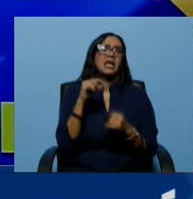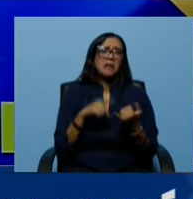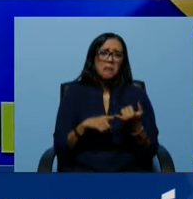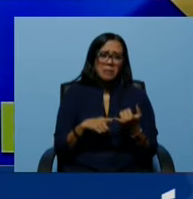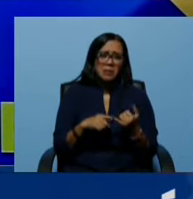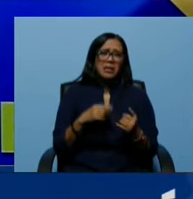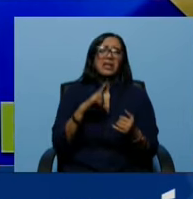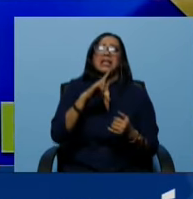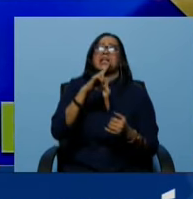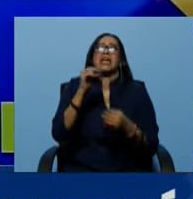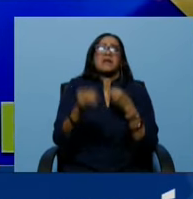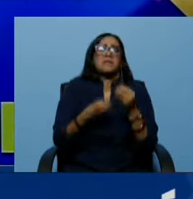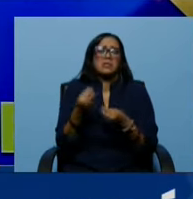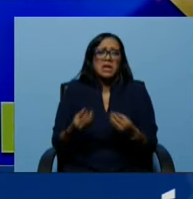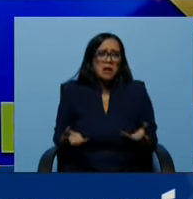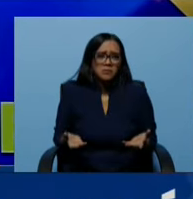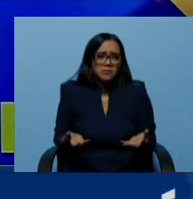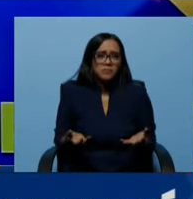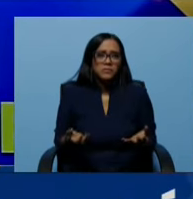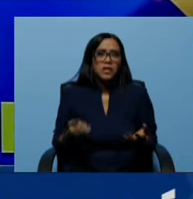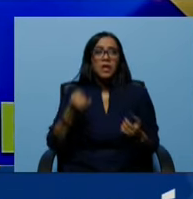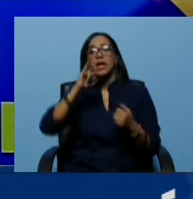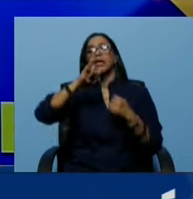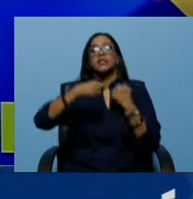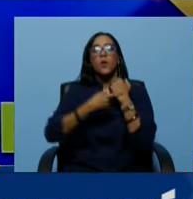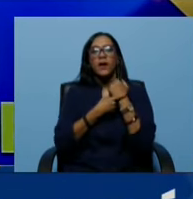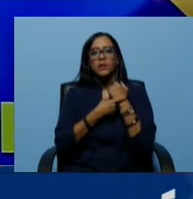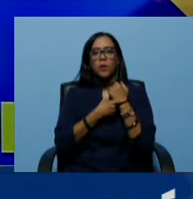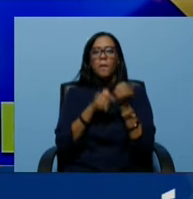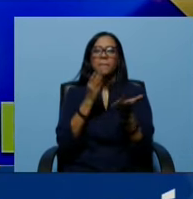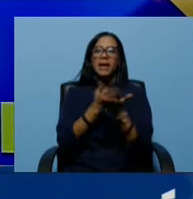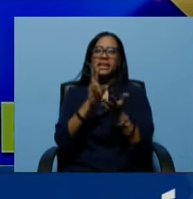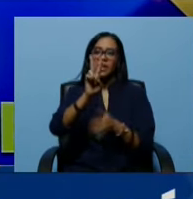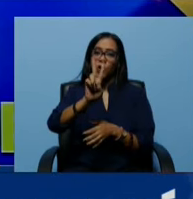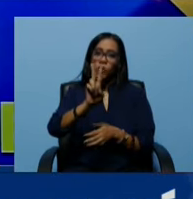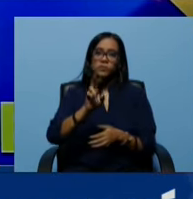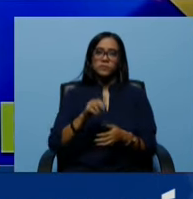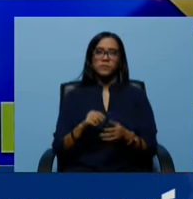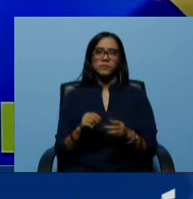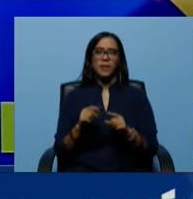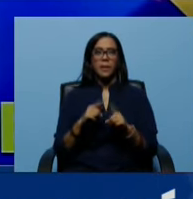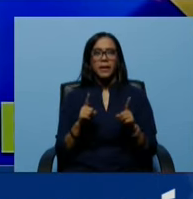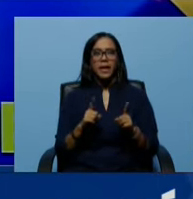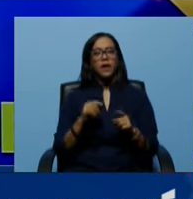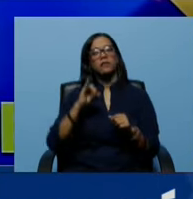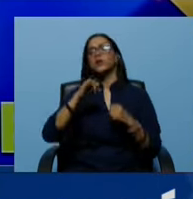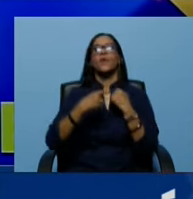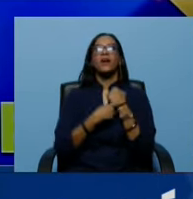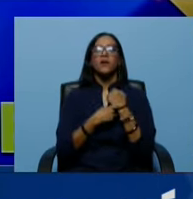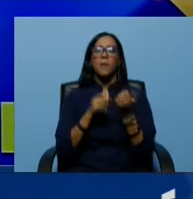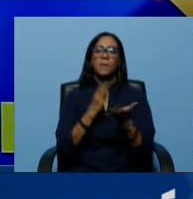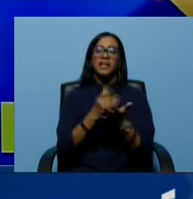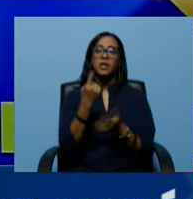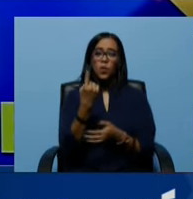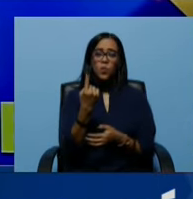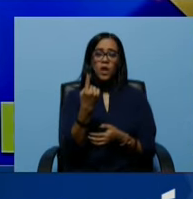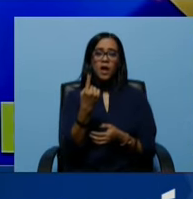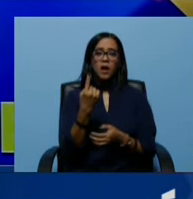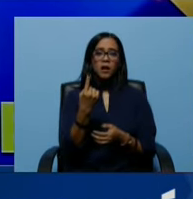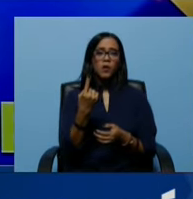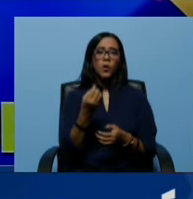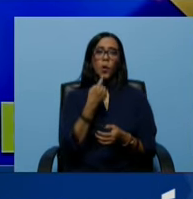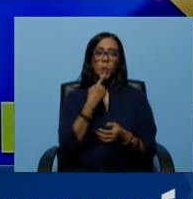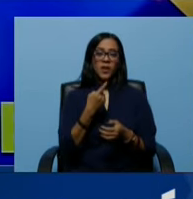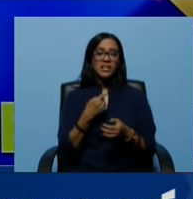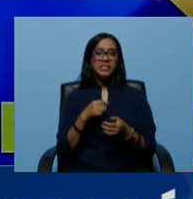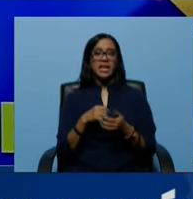hicieron? Este es Guaidó parte 2. Pero si Guaidó parte 1 fue, como decía